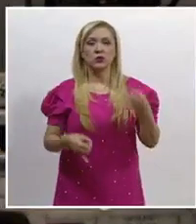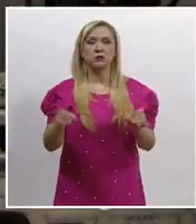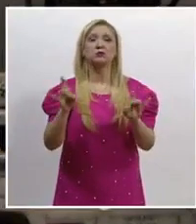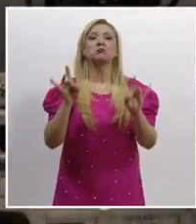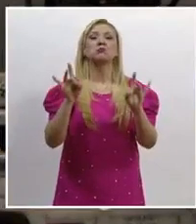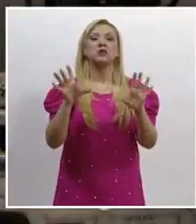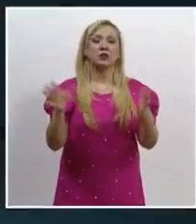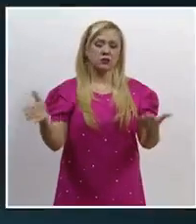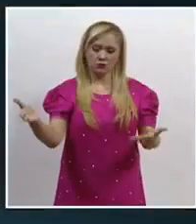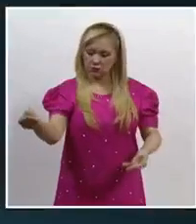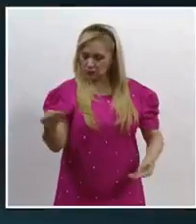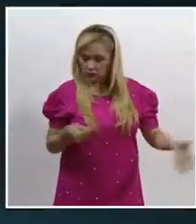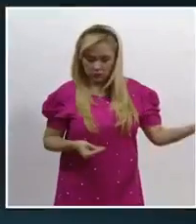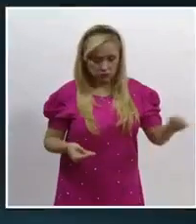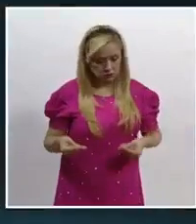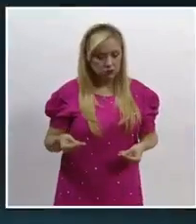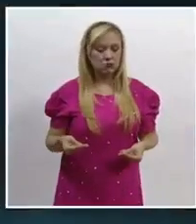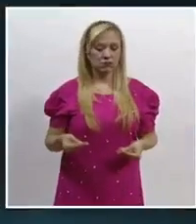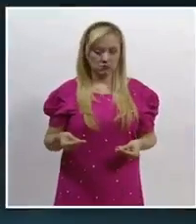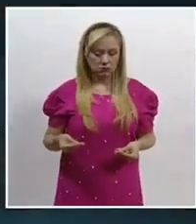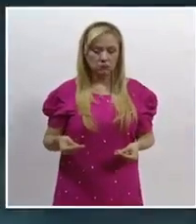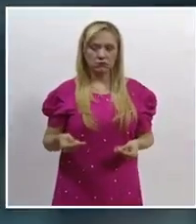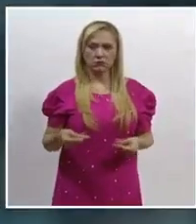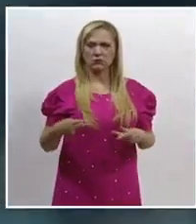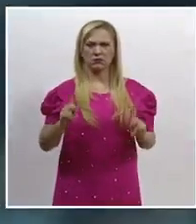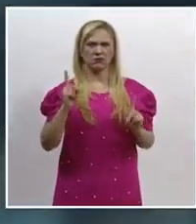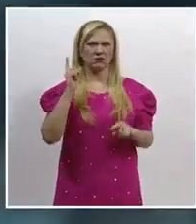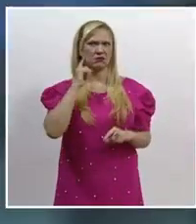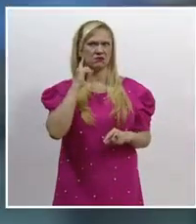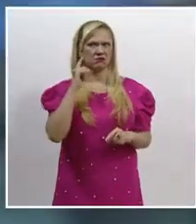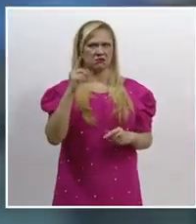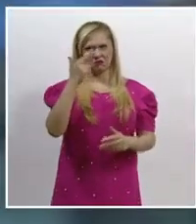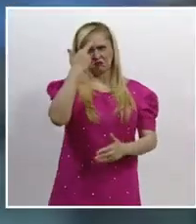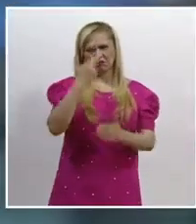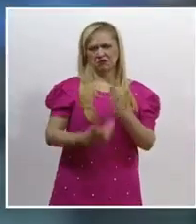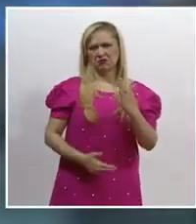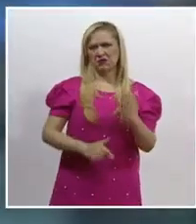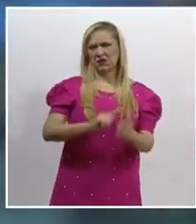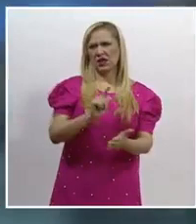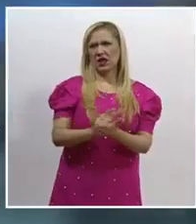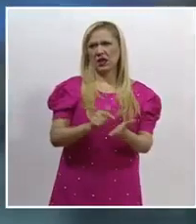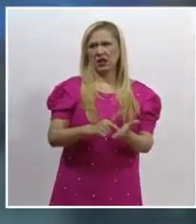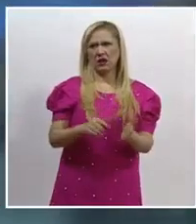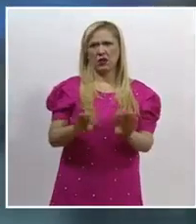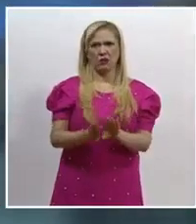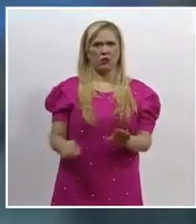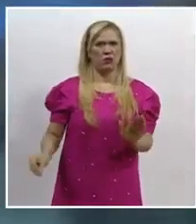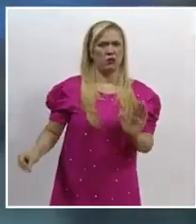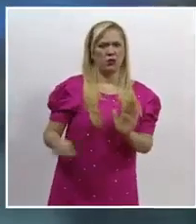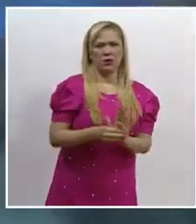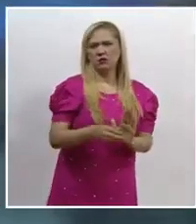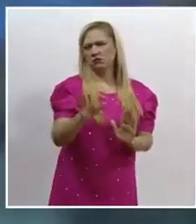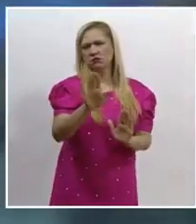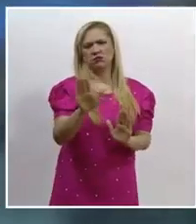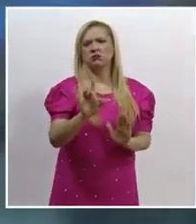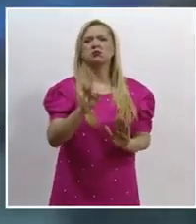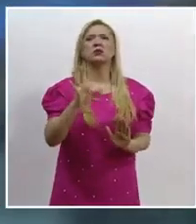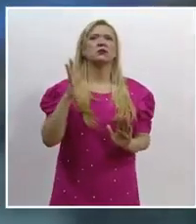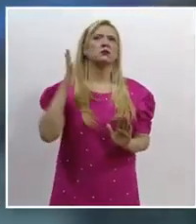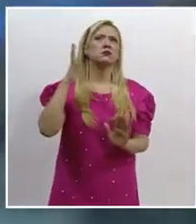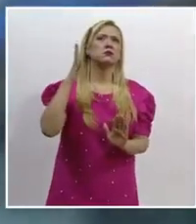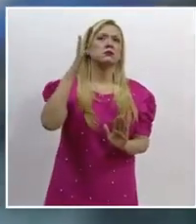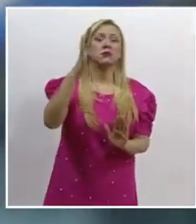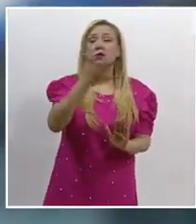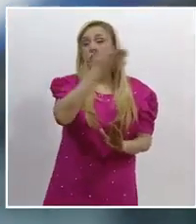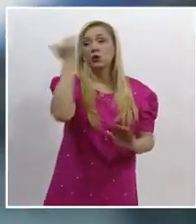de pronunciarse al respecto, no resulta evidente que los efectos de la norma se materializarán por tratarse de actos futuros futuros de realización